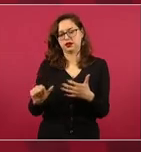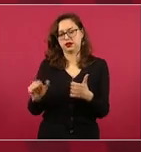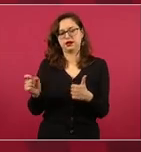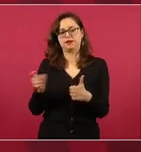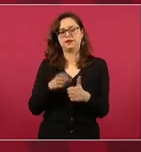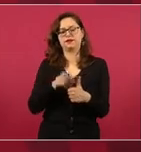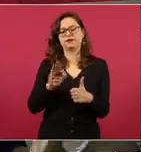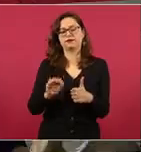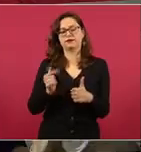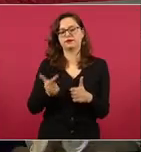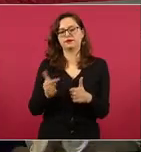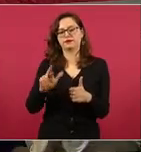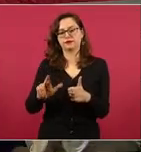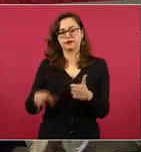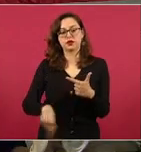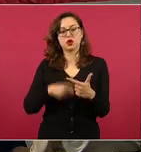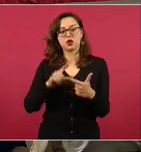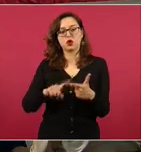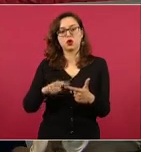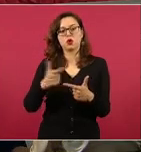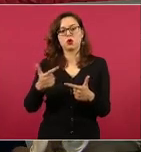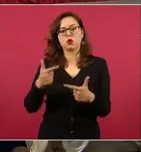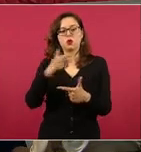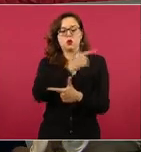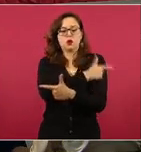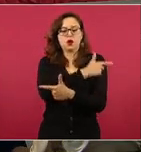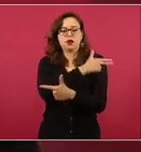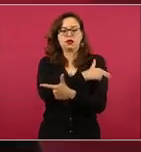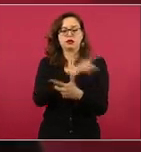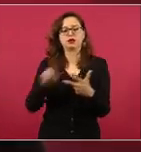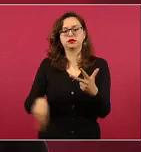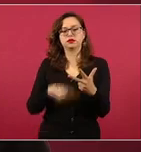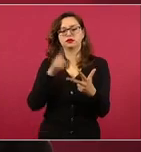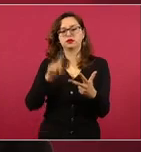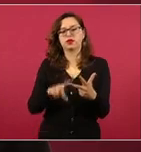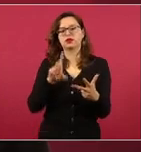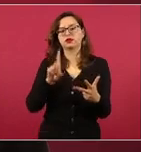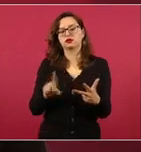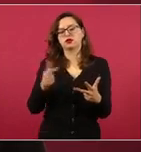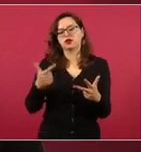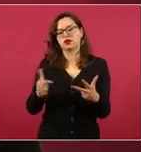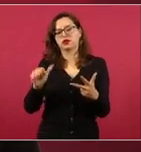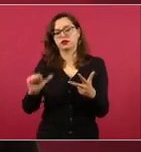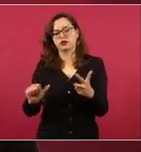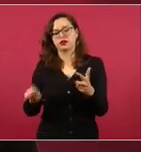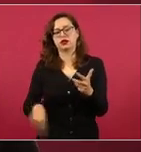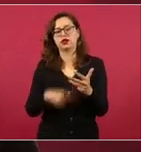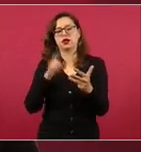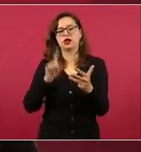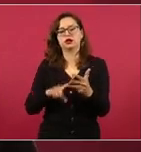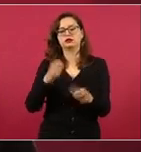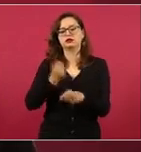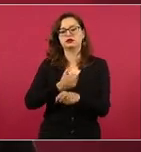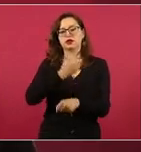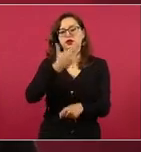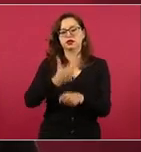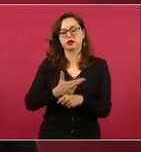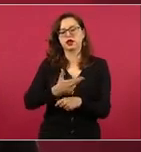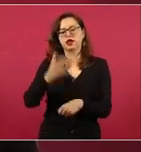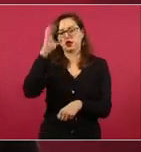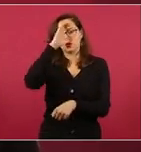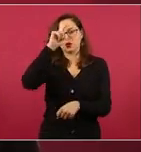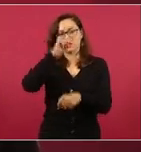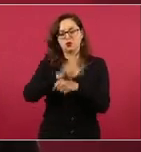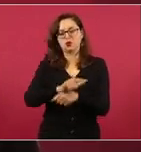de la República, la Guardia Nacional, la Dirección General de Aduanas, por supuesto la Secretaría de Cultura y el Instituto Nacional